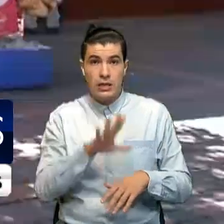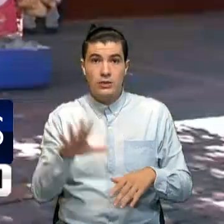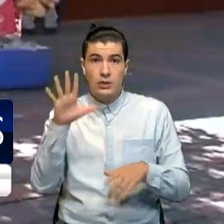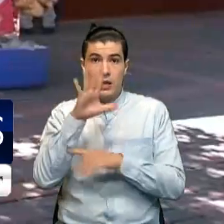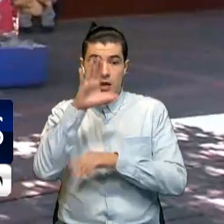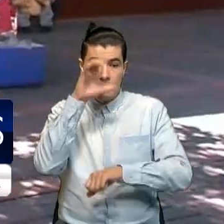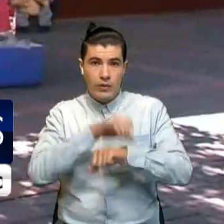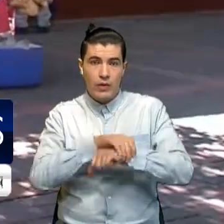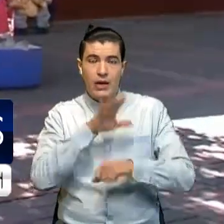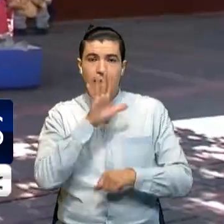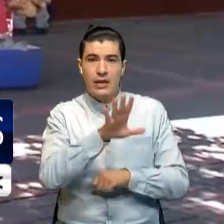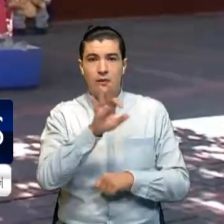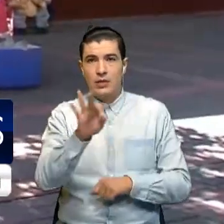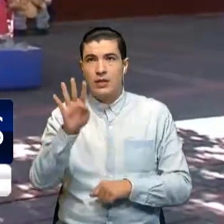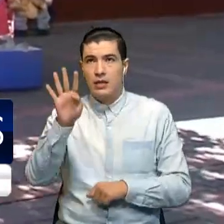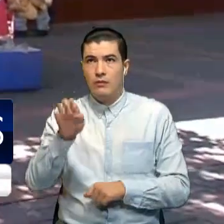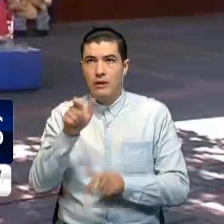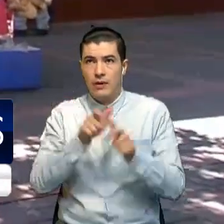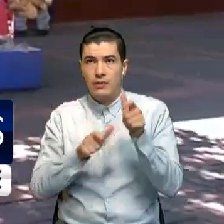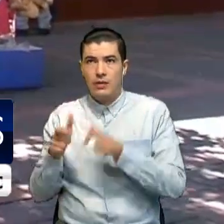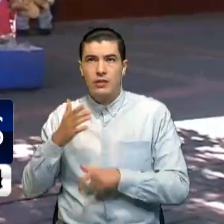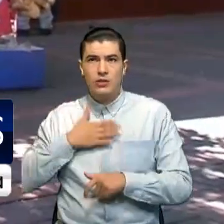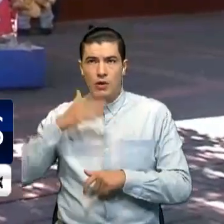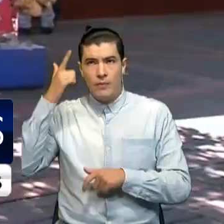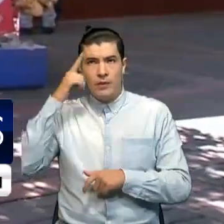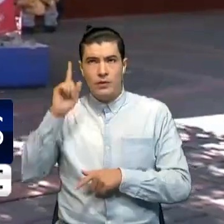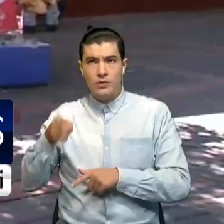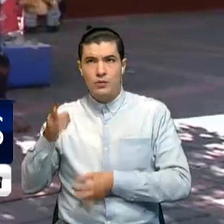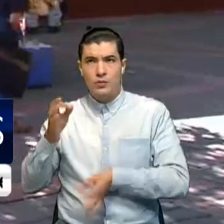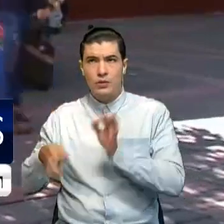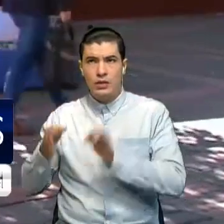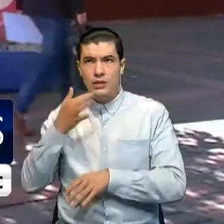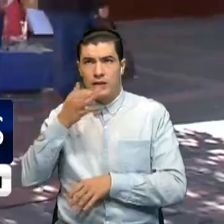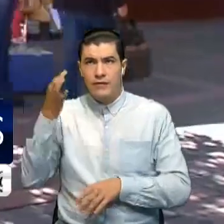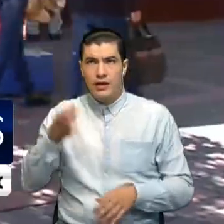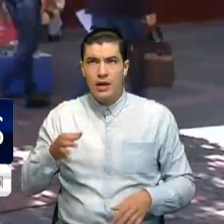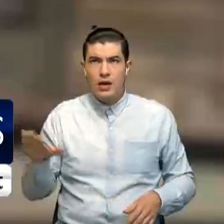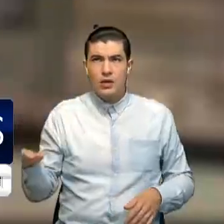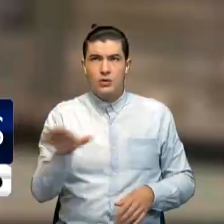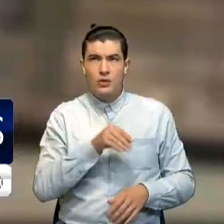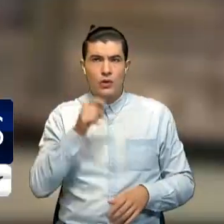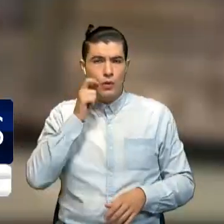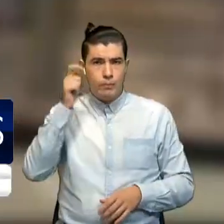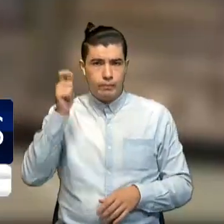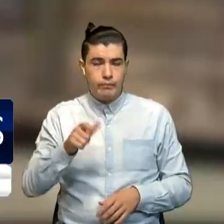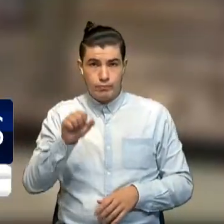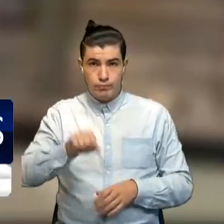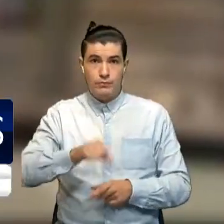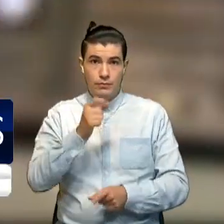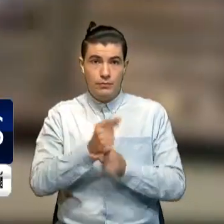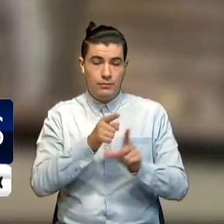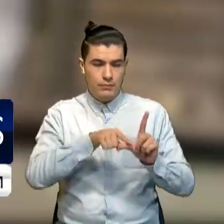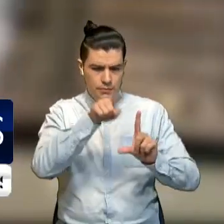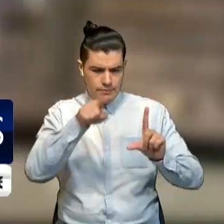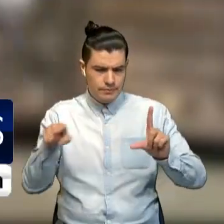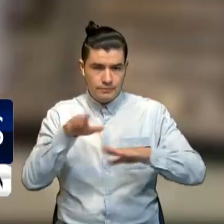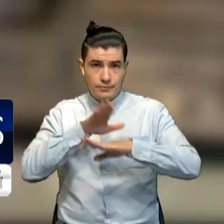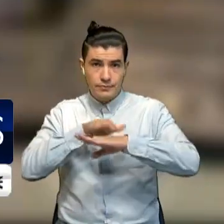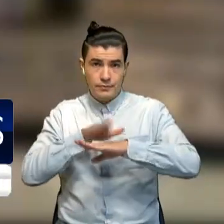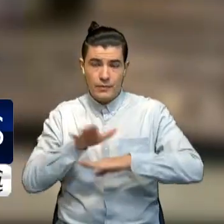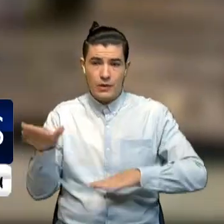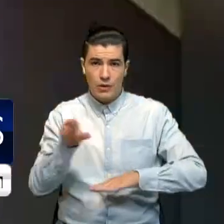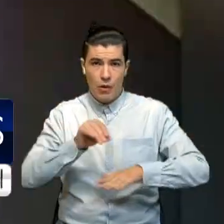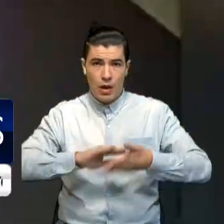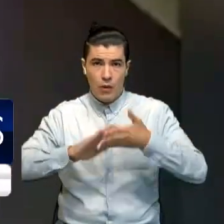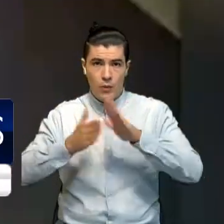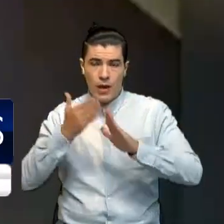creo que también divide a justicia en eso porque realmente todos somos seres humanos las estadísticas advierten que la población